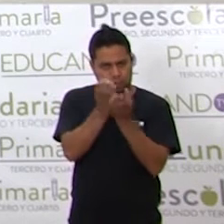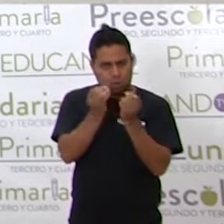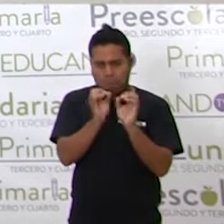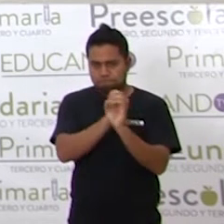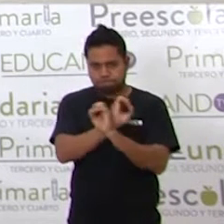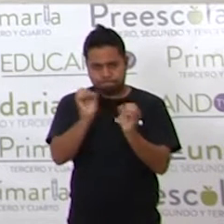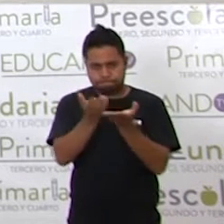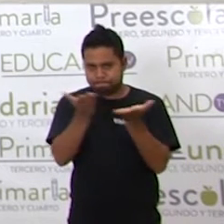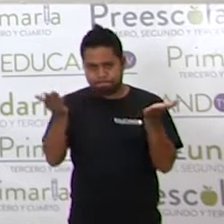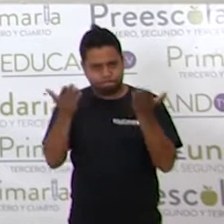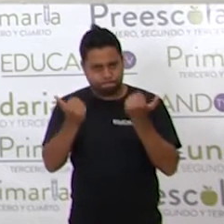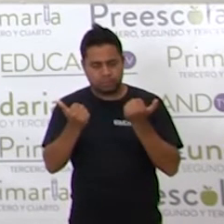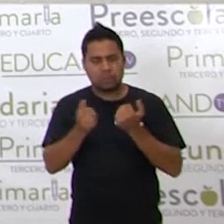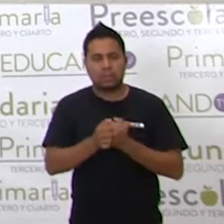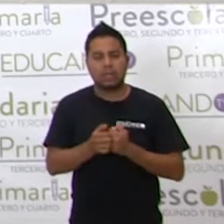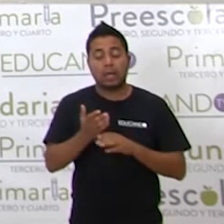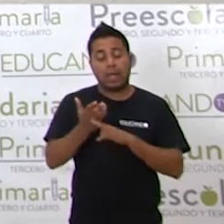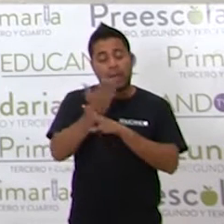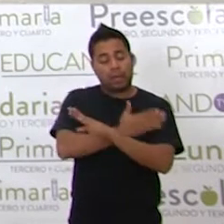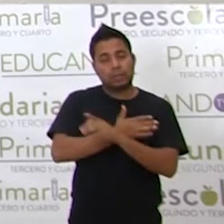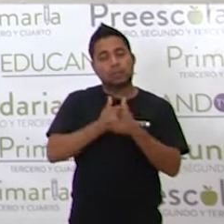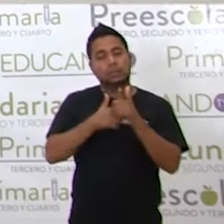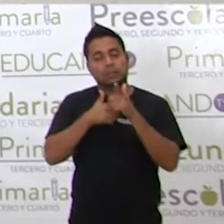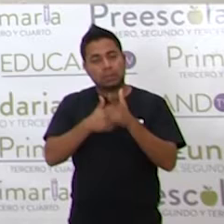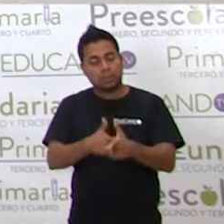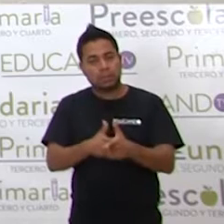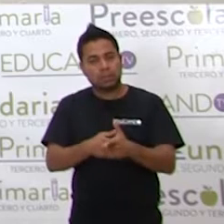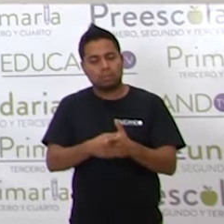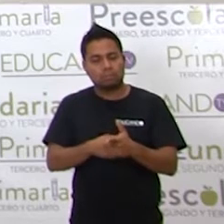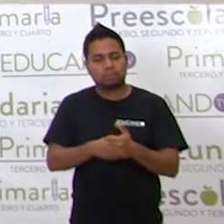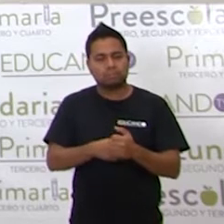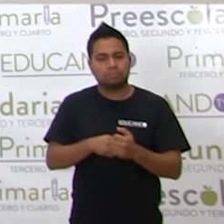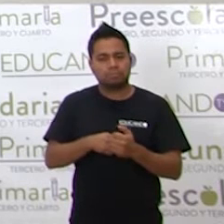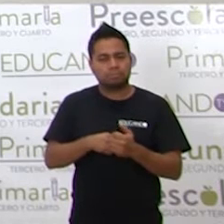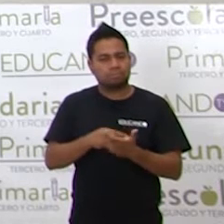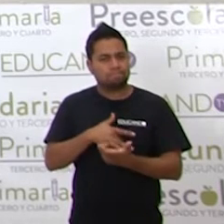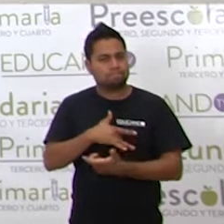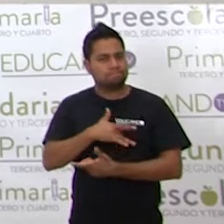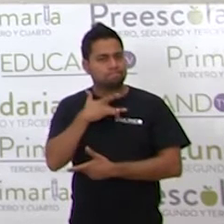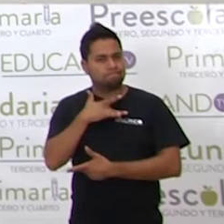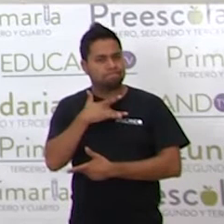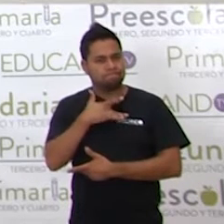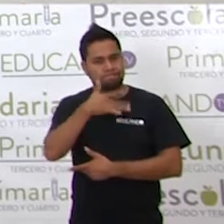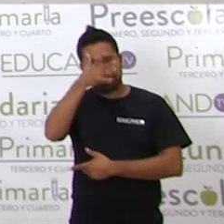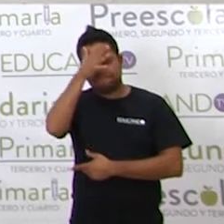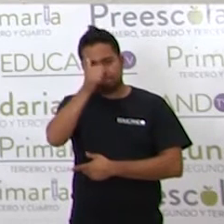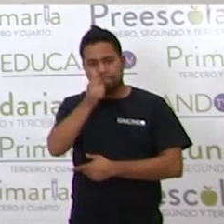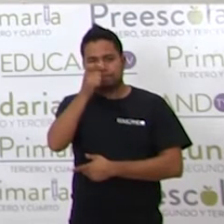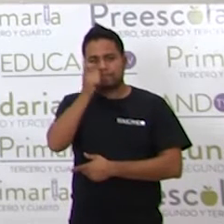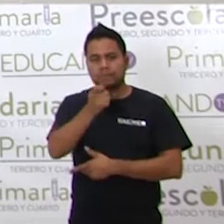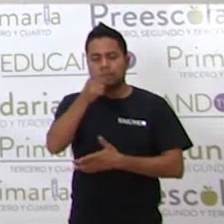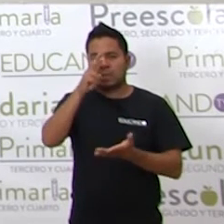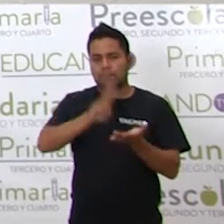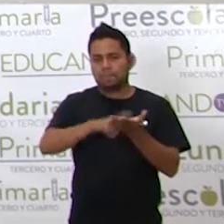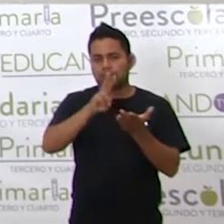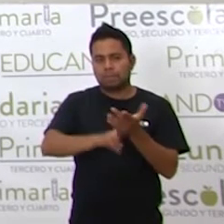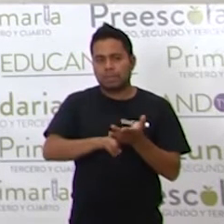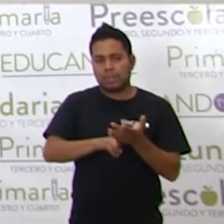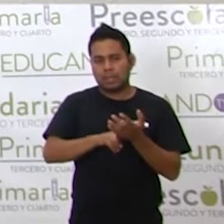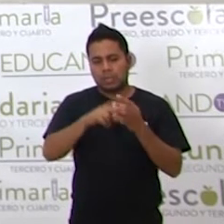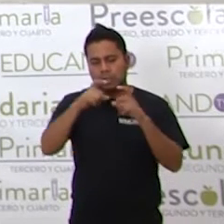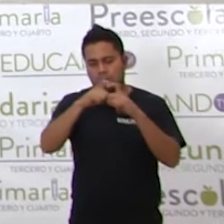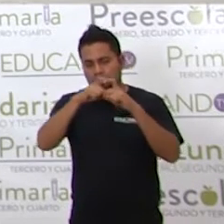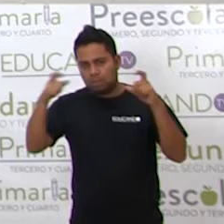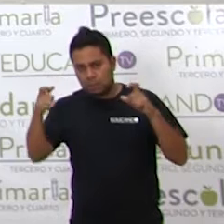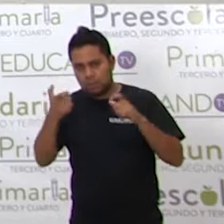no. Antes de continuar, ¿qué te parece si recordamos los valores monetarios de los